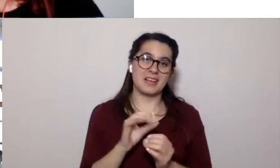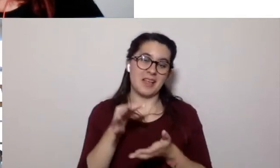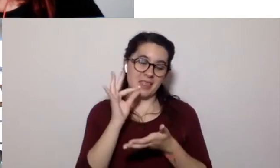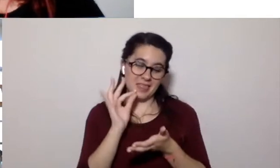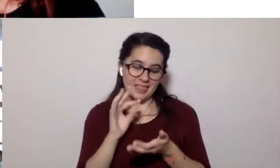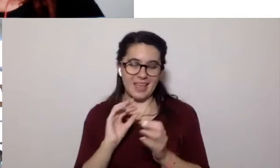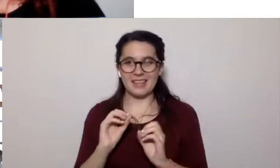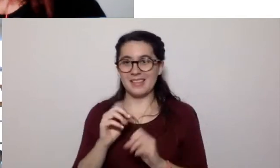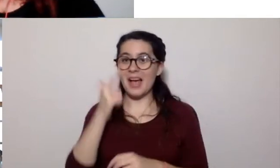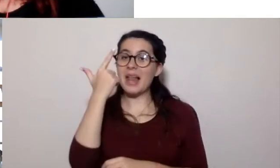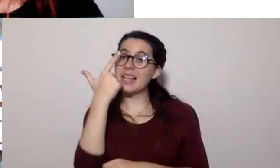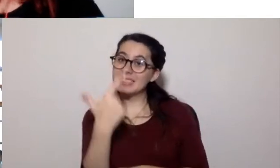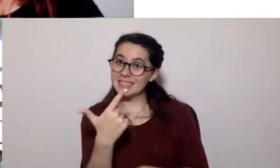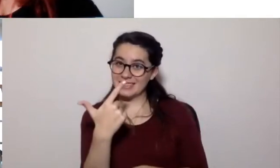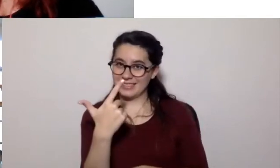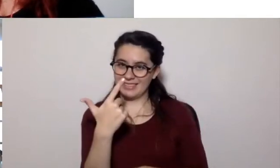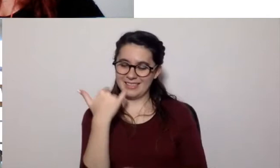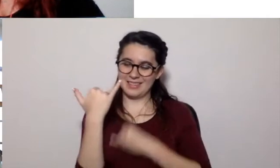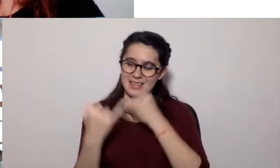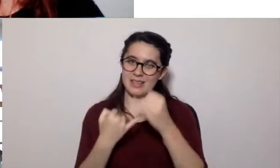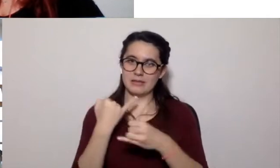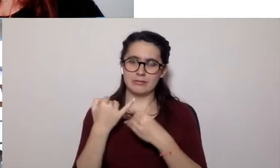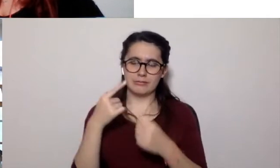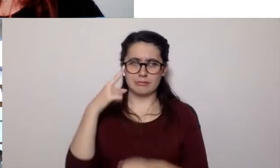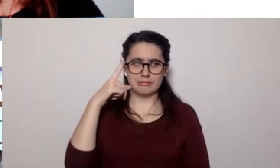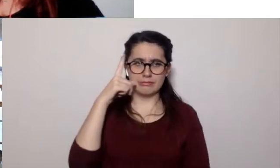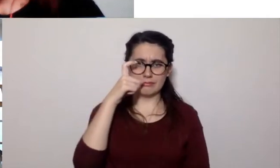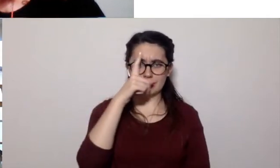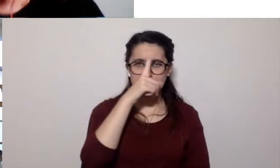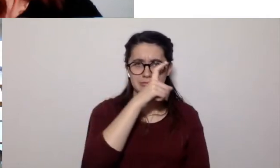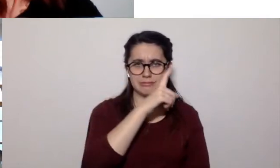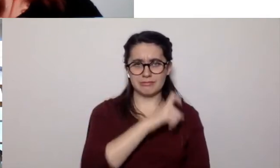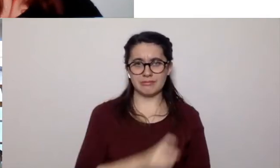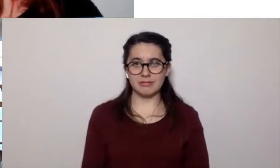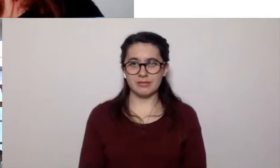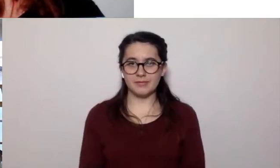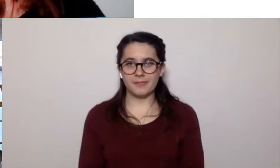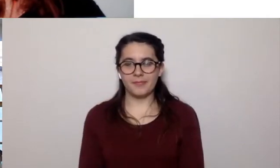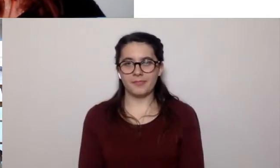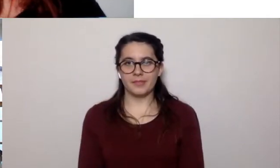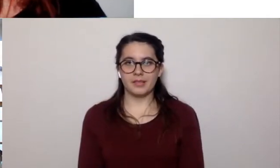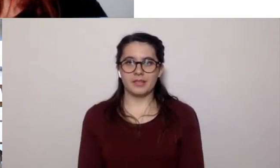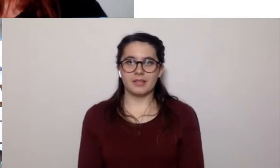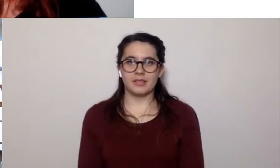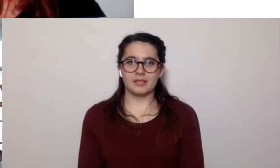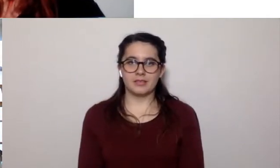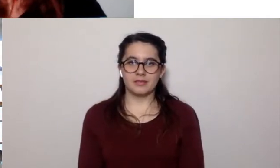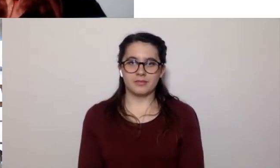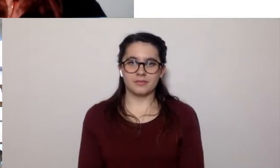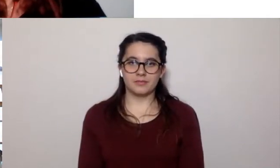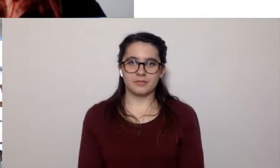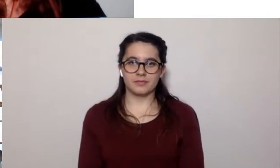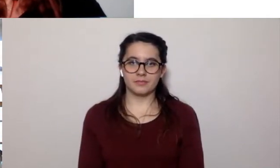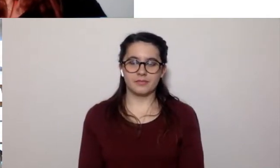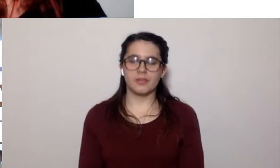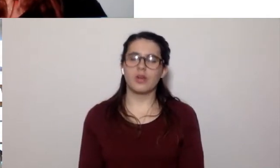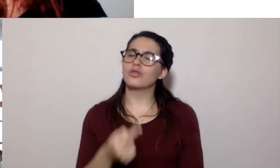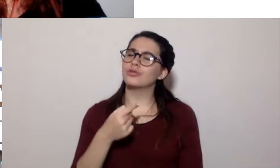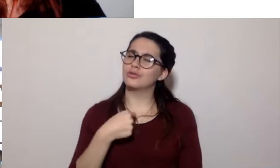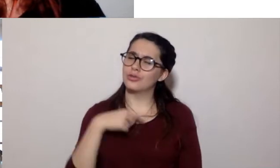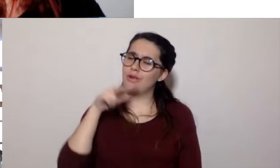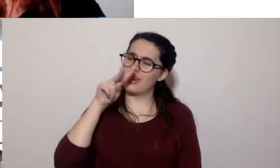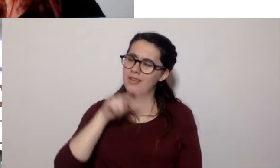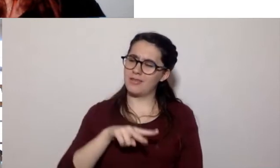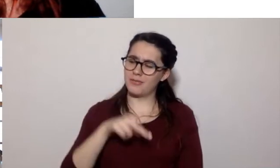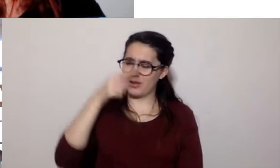Entonces se iba complicando y era la manera, ¿no? Oye, Sí. Lo sí iba. que yo sí creo, Anabel, que es